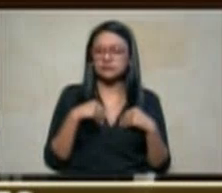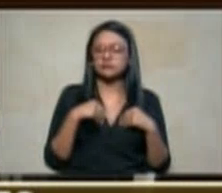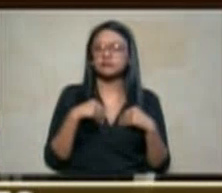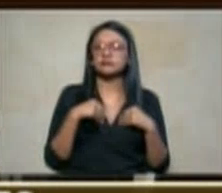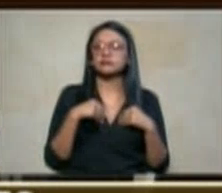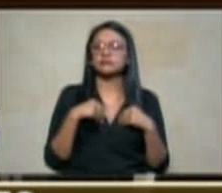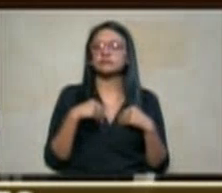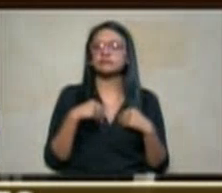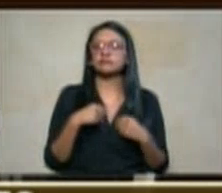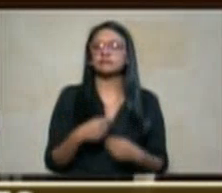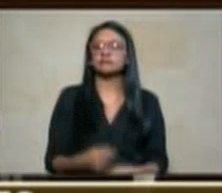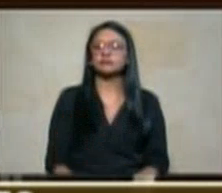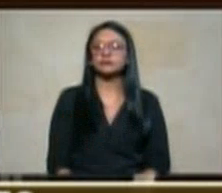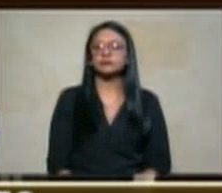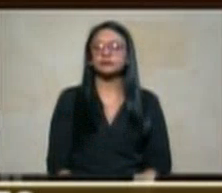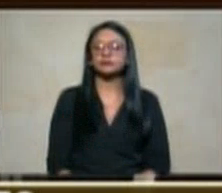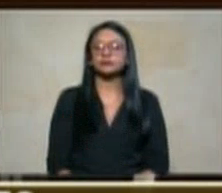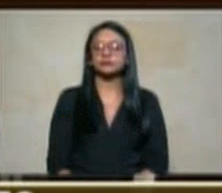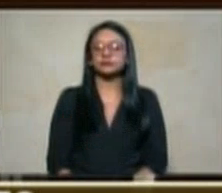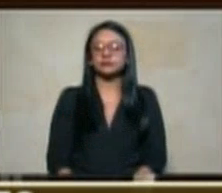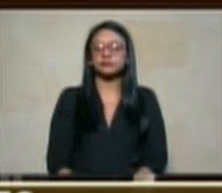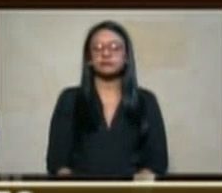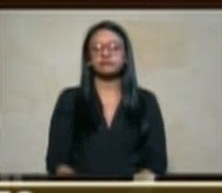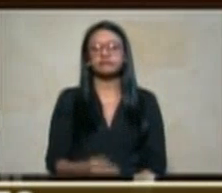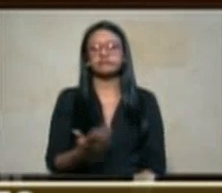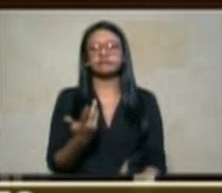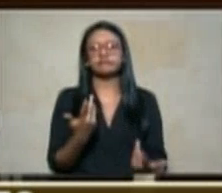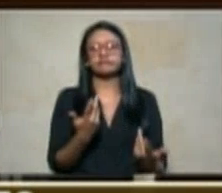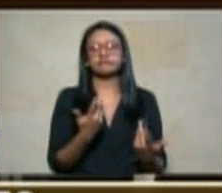veintena o un centenar de ellas